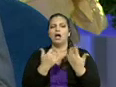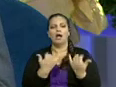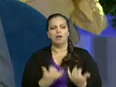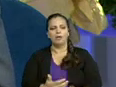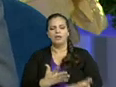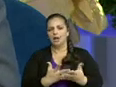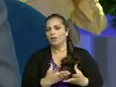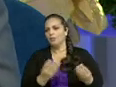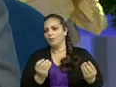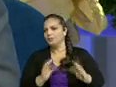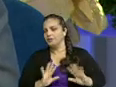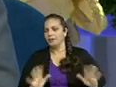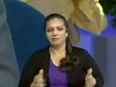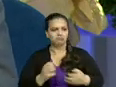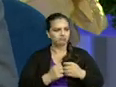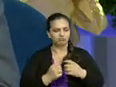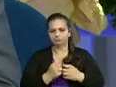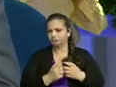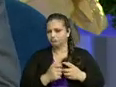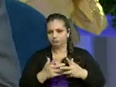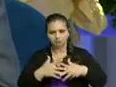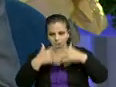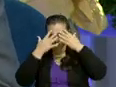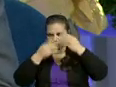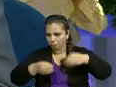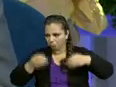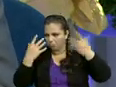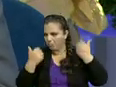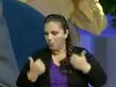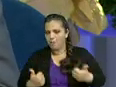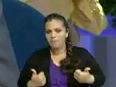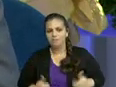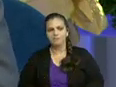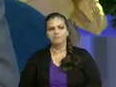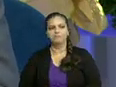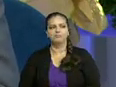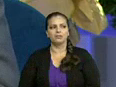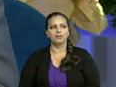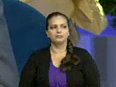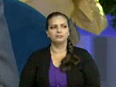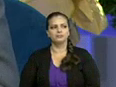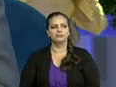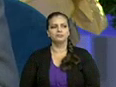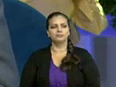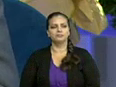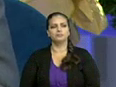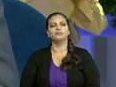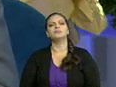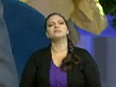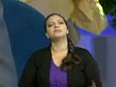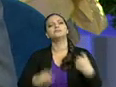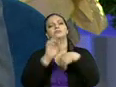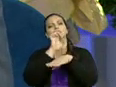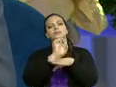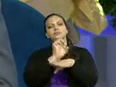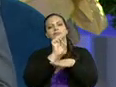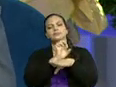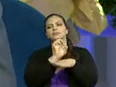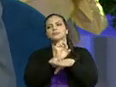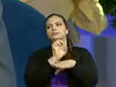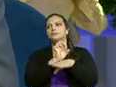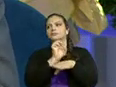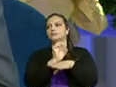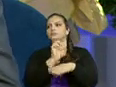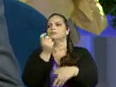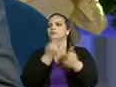conjunta con el sector privado. Más que nada estamos en la hoja de ruta, Luisa. El Ecuador se ha hecho diferentes compromisos, como